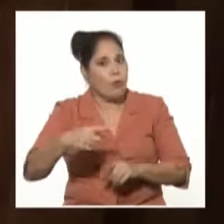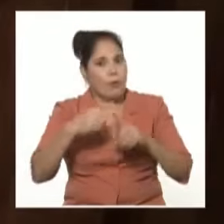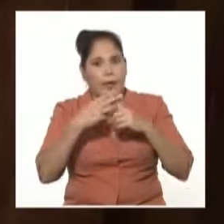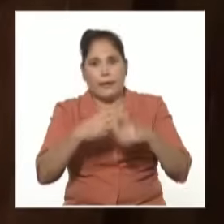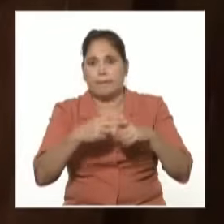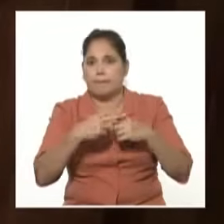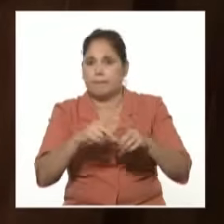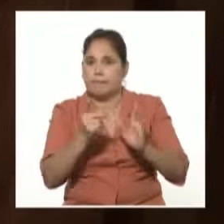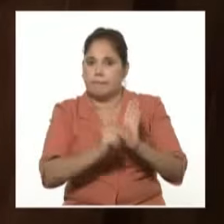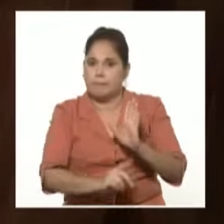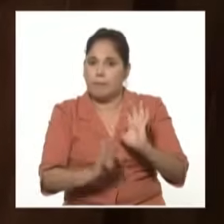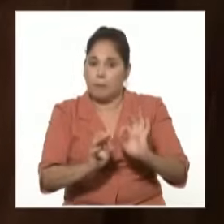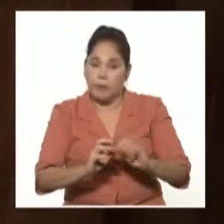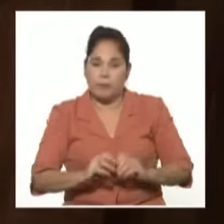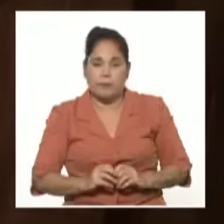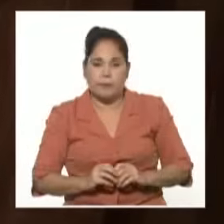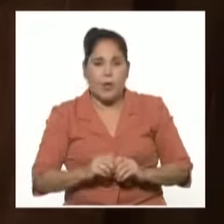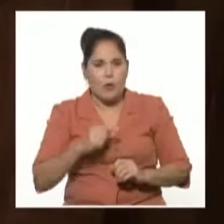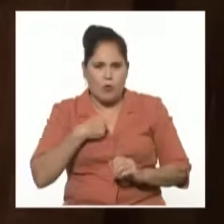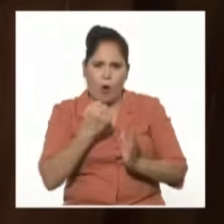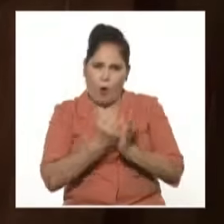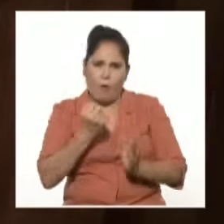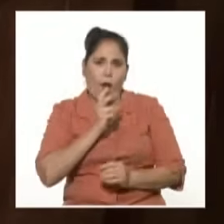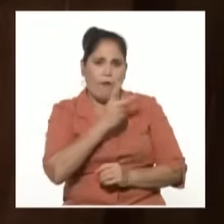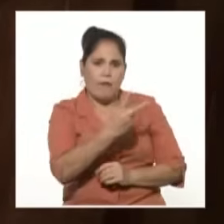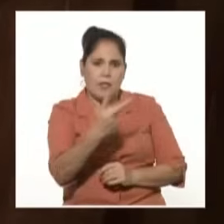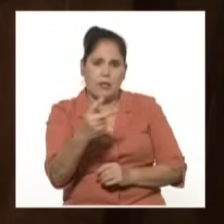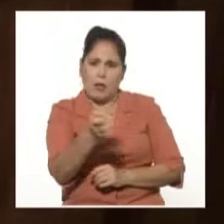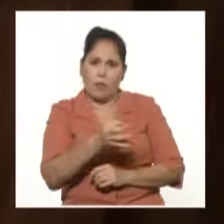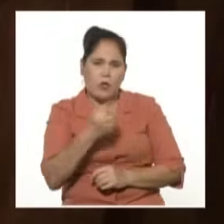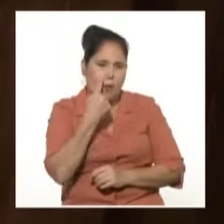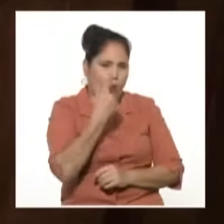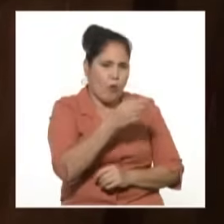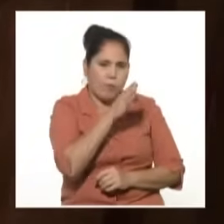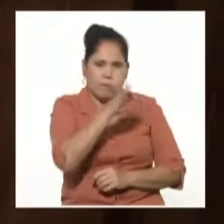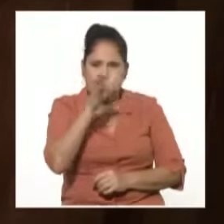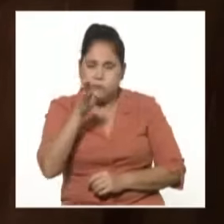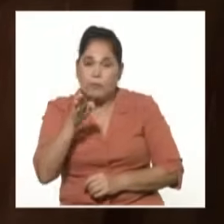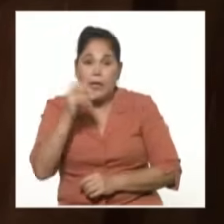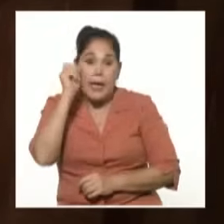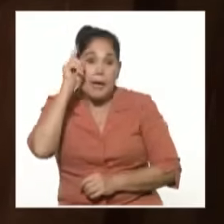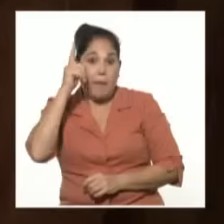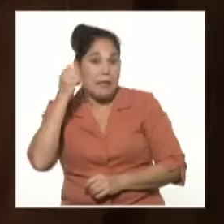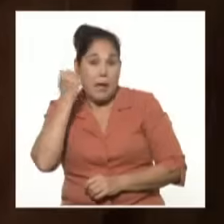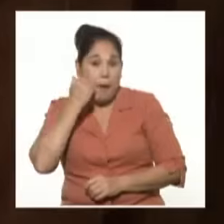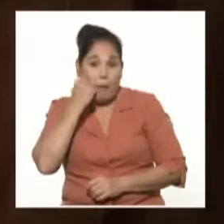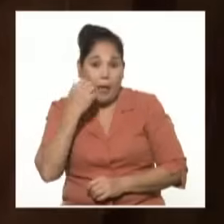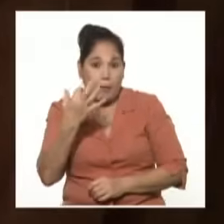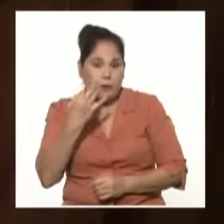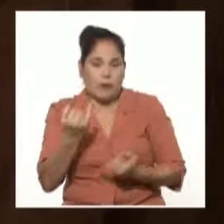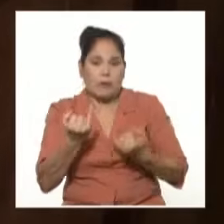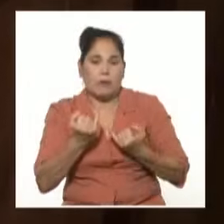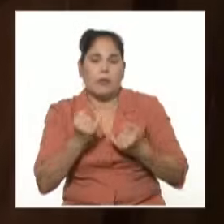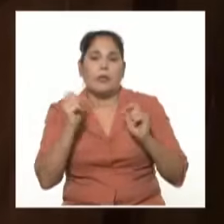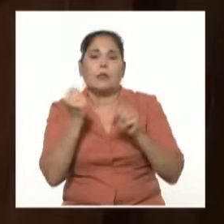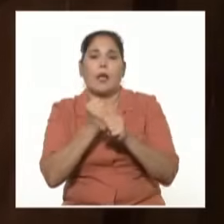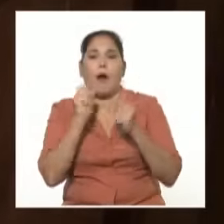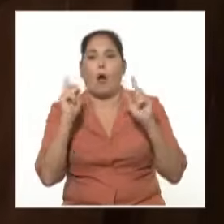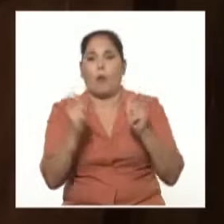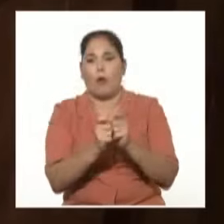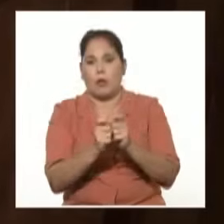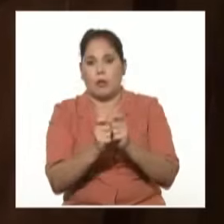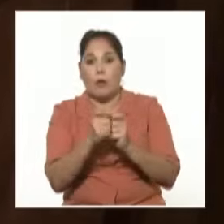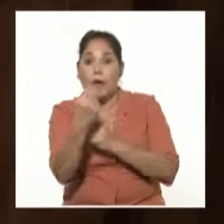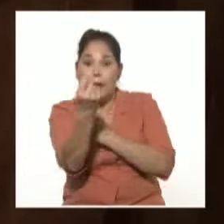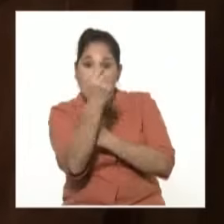poco. Lo he confirmado en las visitas a los municipios, la experiencia más aportadora del trabajo político, la que nos